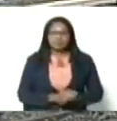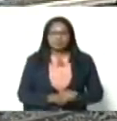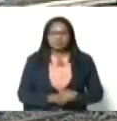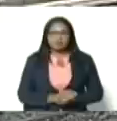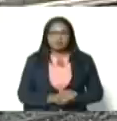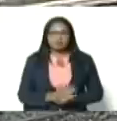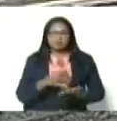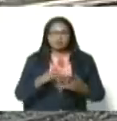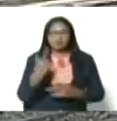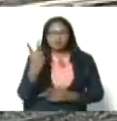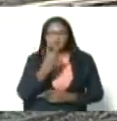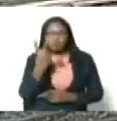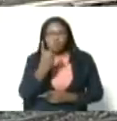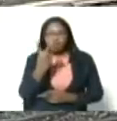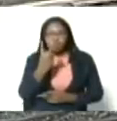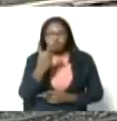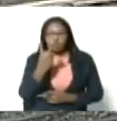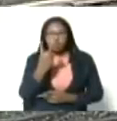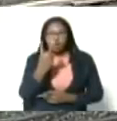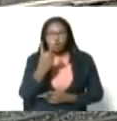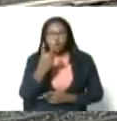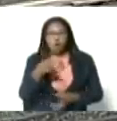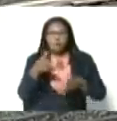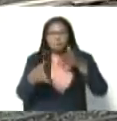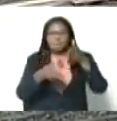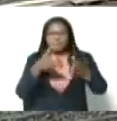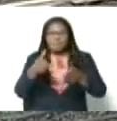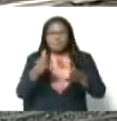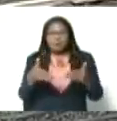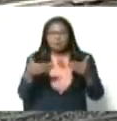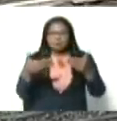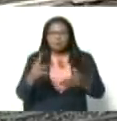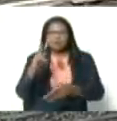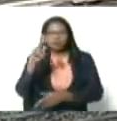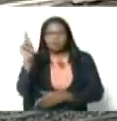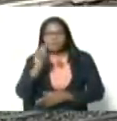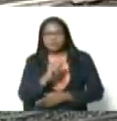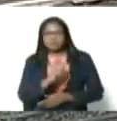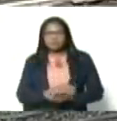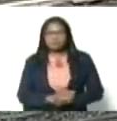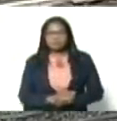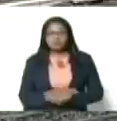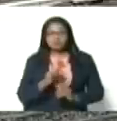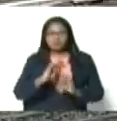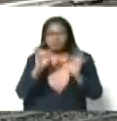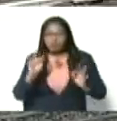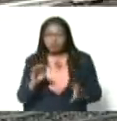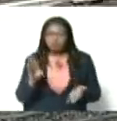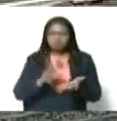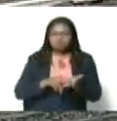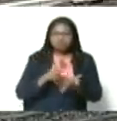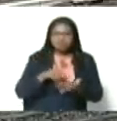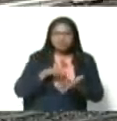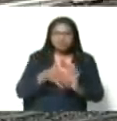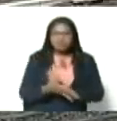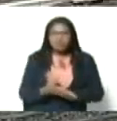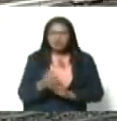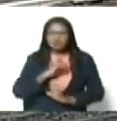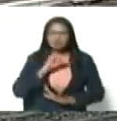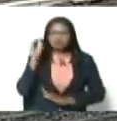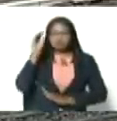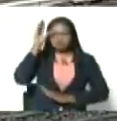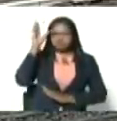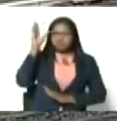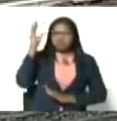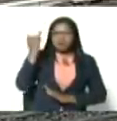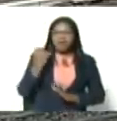entregar 2 trenes cada 2 meses, presidente. Y así también hemos establecido que la capacidad que